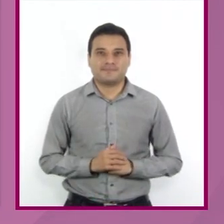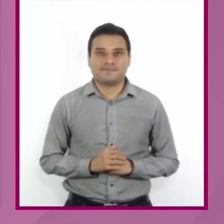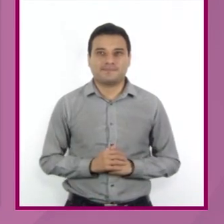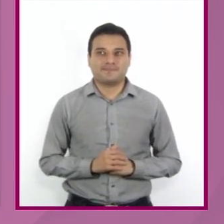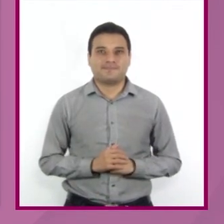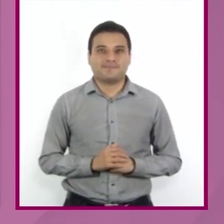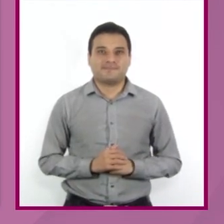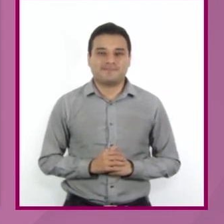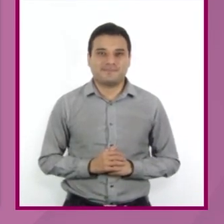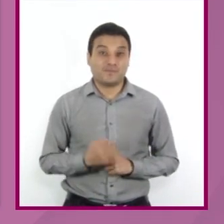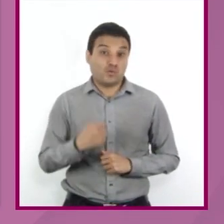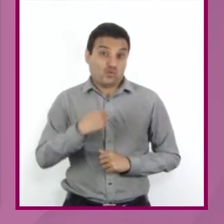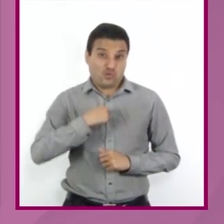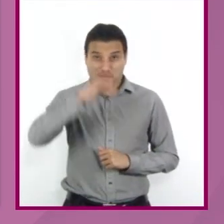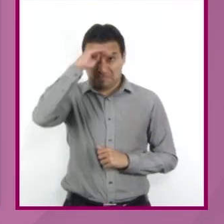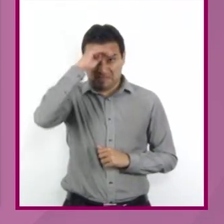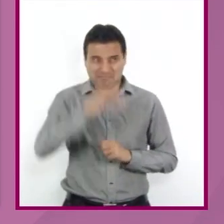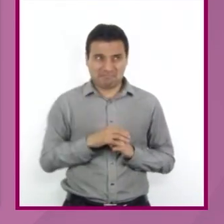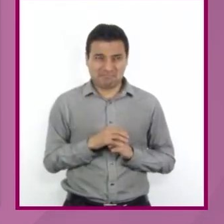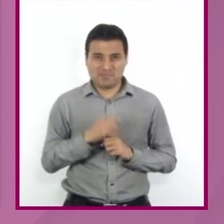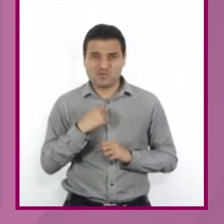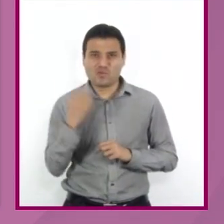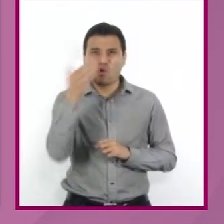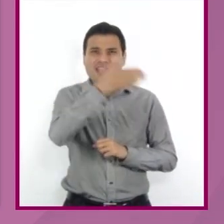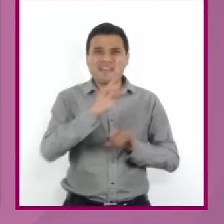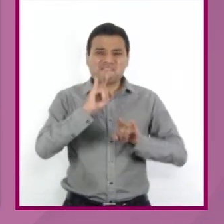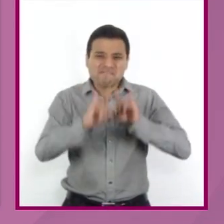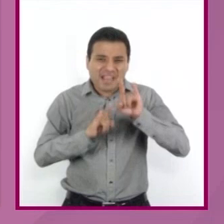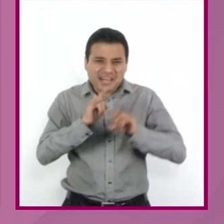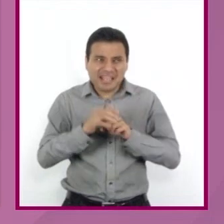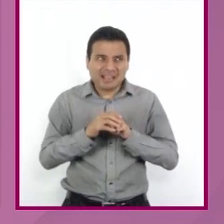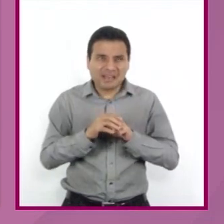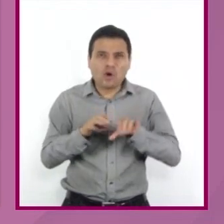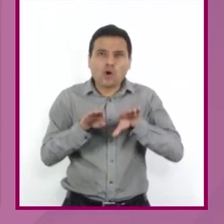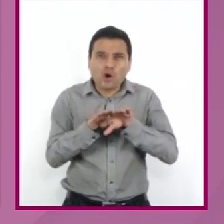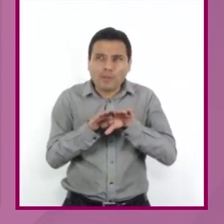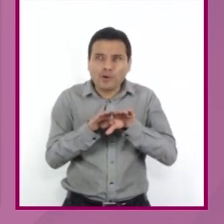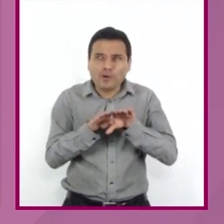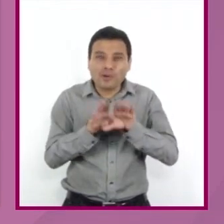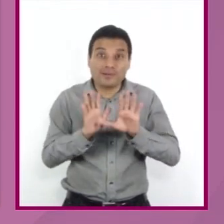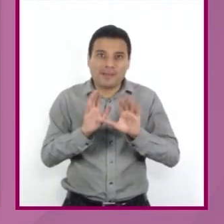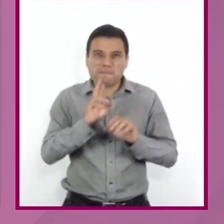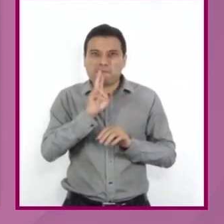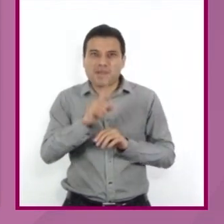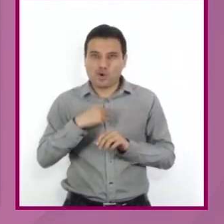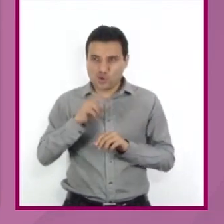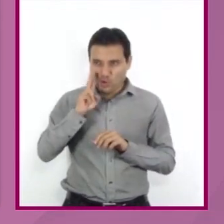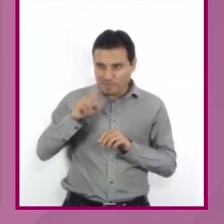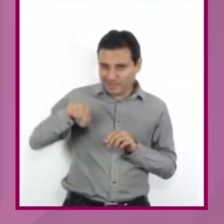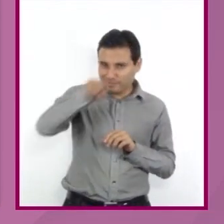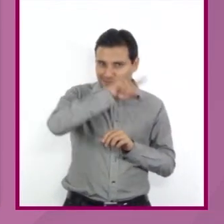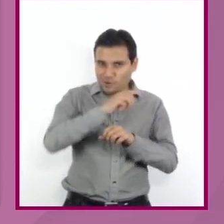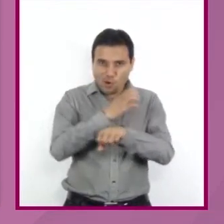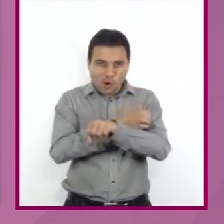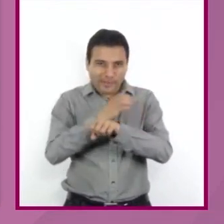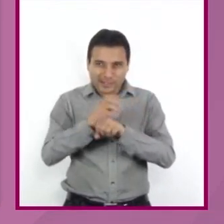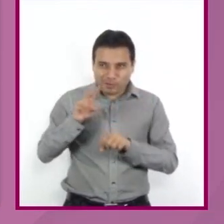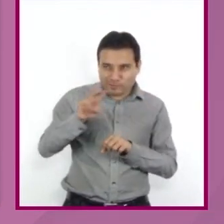Yo empecé a actuar conforme lo que hay en la feria, pero cuando me di cuenta de lo que hacían mis compañeros y escuchando la música, se me fueron ocurriendo otras